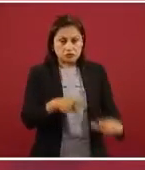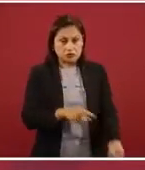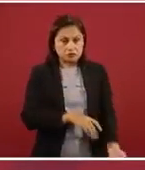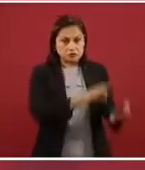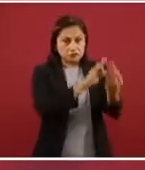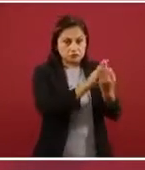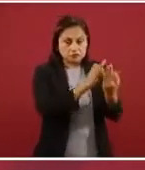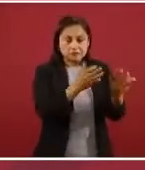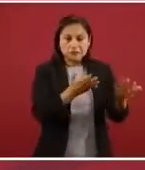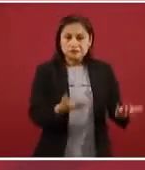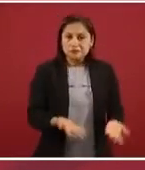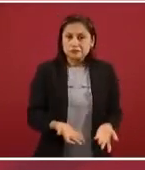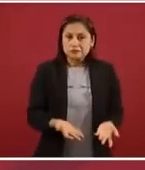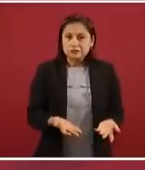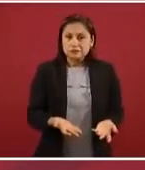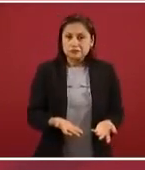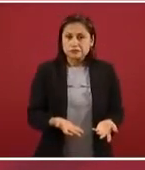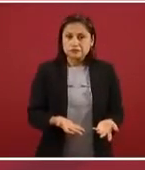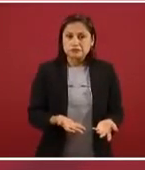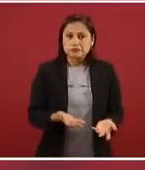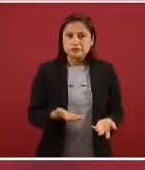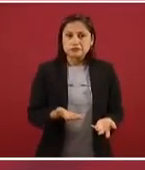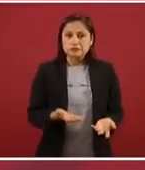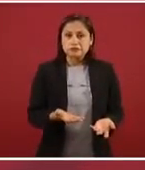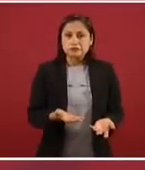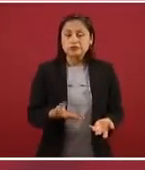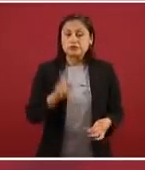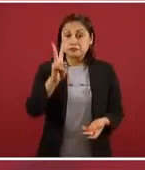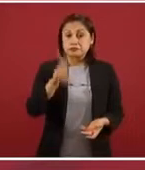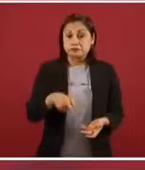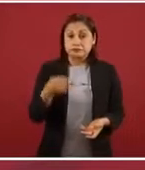En general, el moche